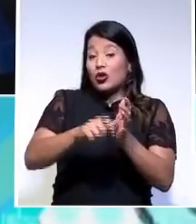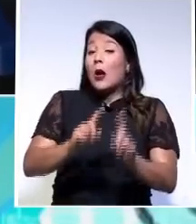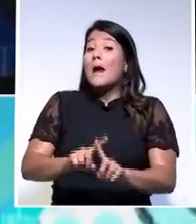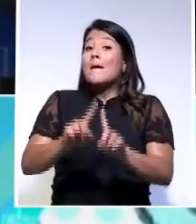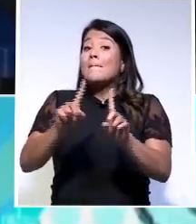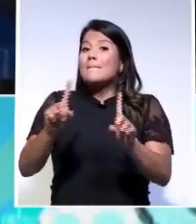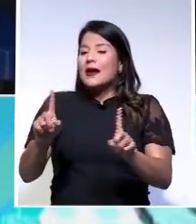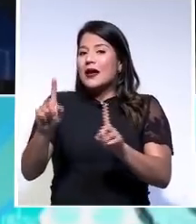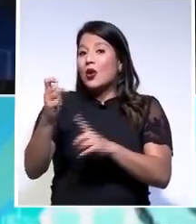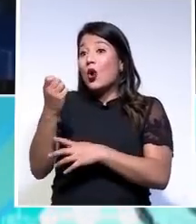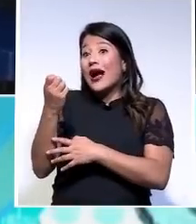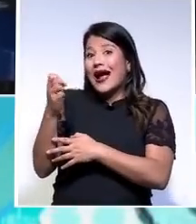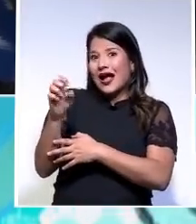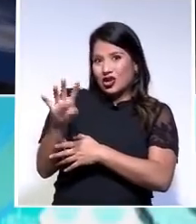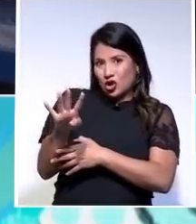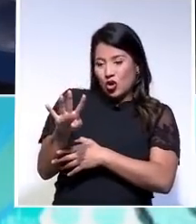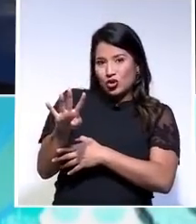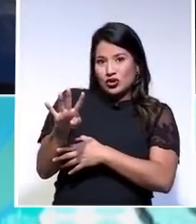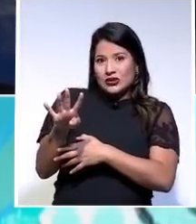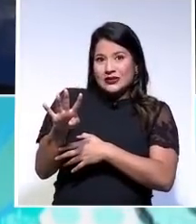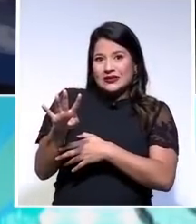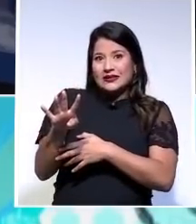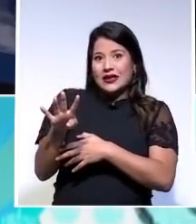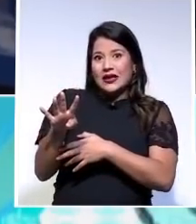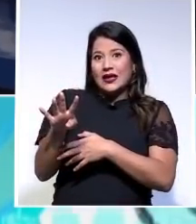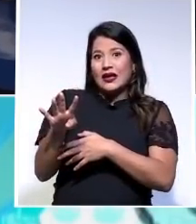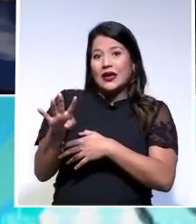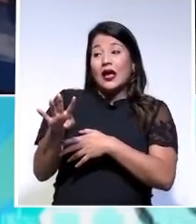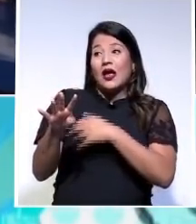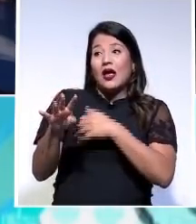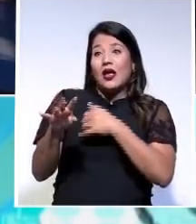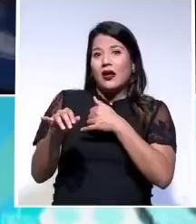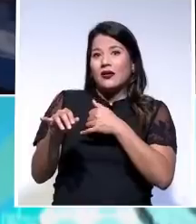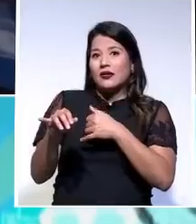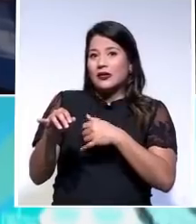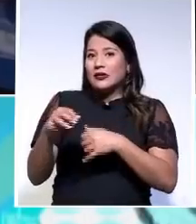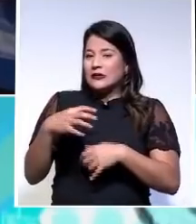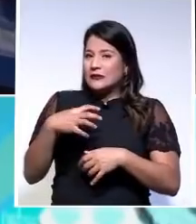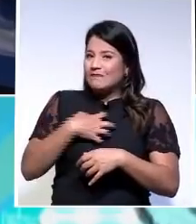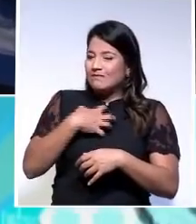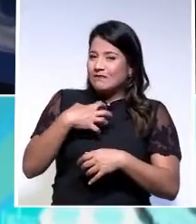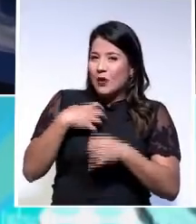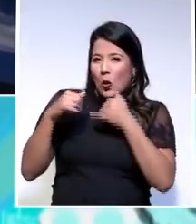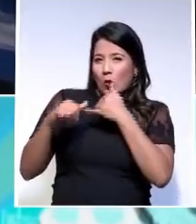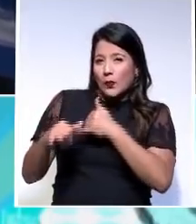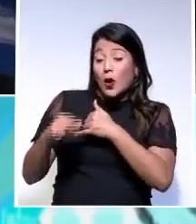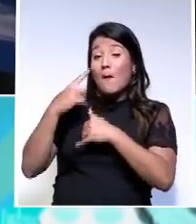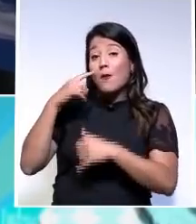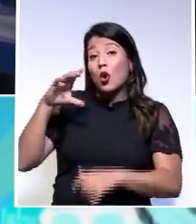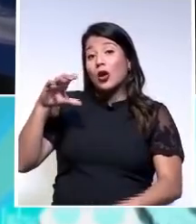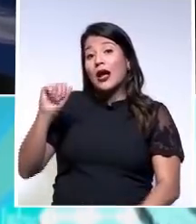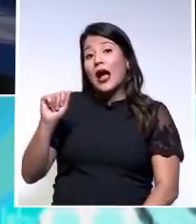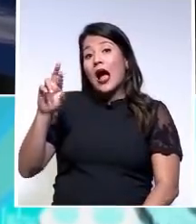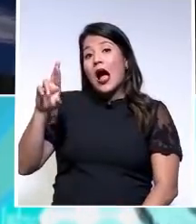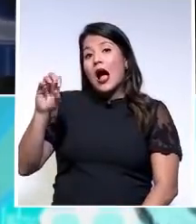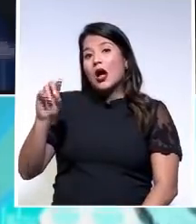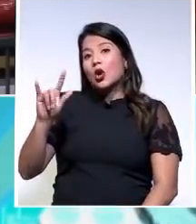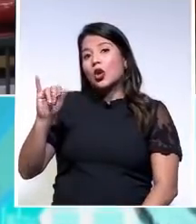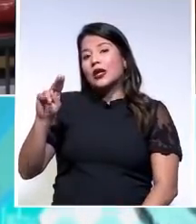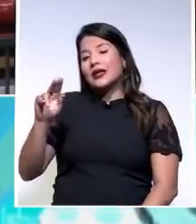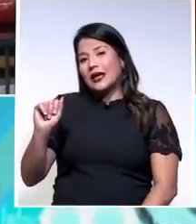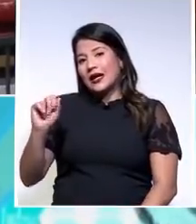14 impugnaciones que se mantienen por parte de la tendencia de Carolina Hidalgo son las que están dejando pues todavía cierta duda, por